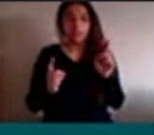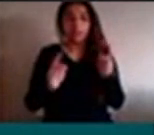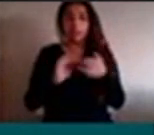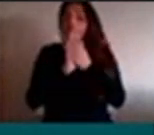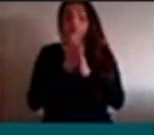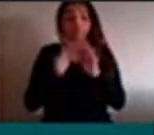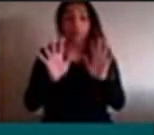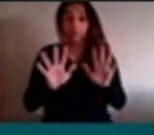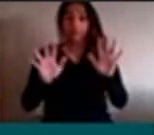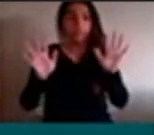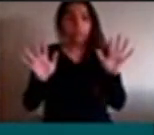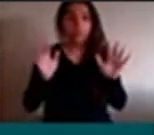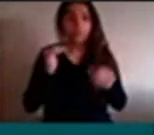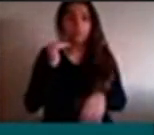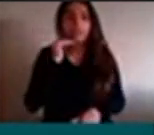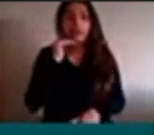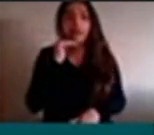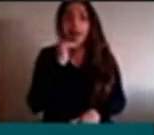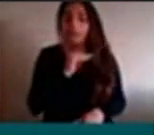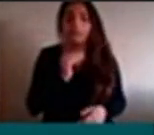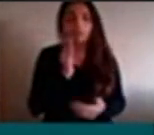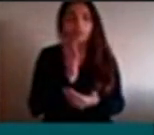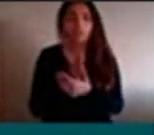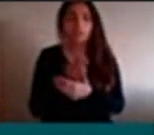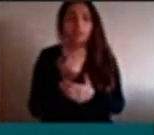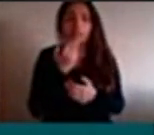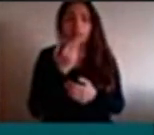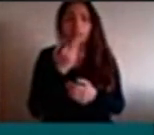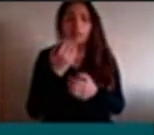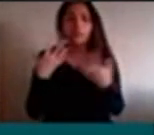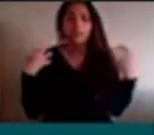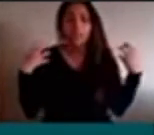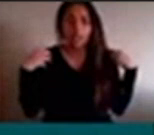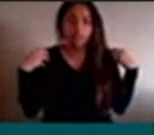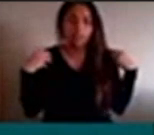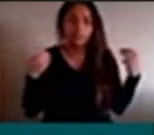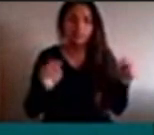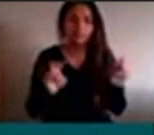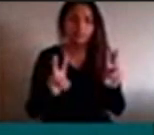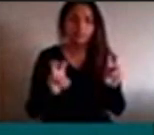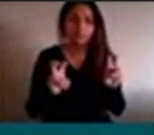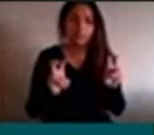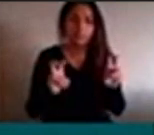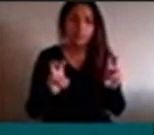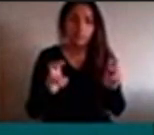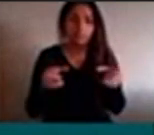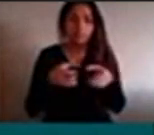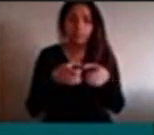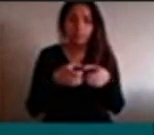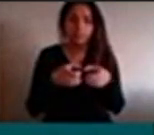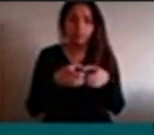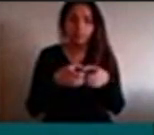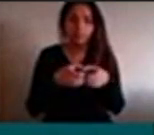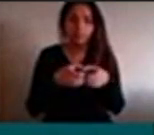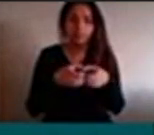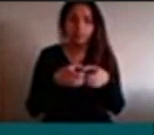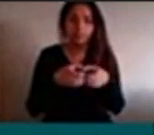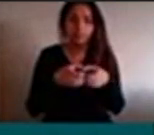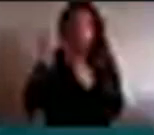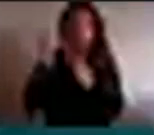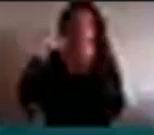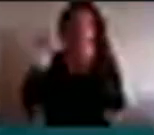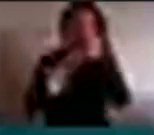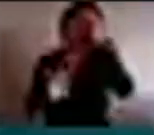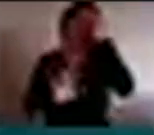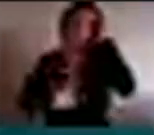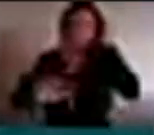manera rápida para hacernos cargo de este grupo vulnerable de la población y que no queden en indefensión. En